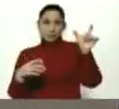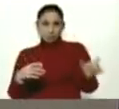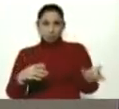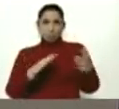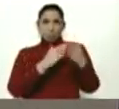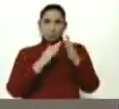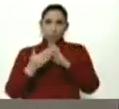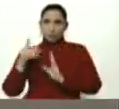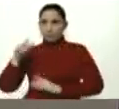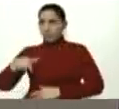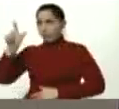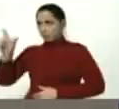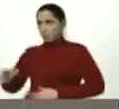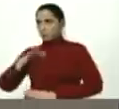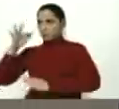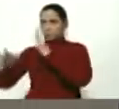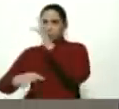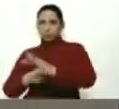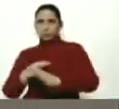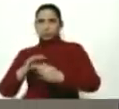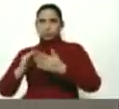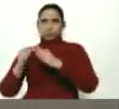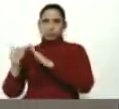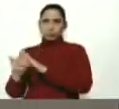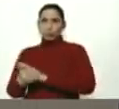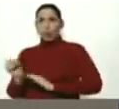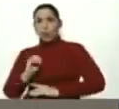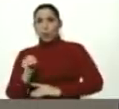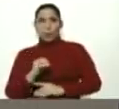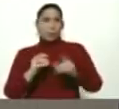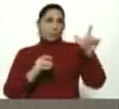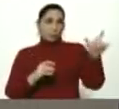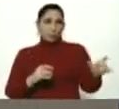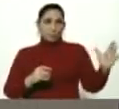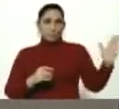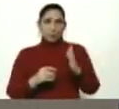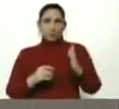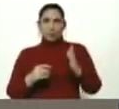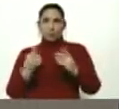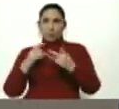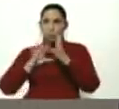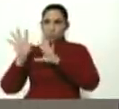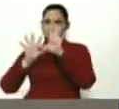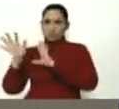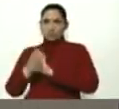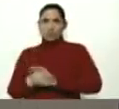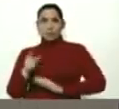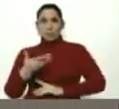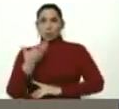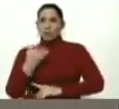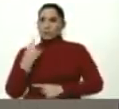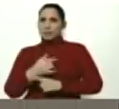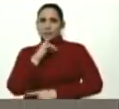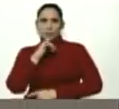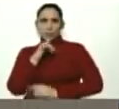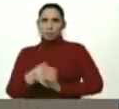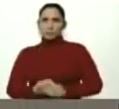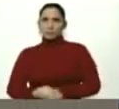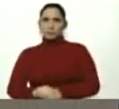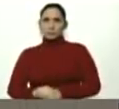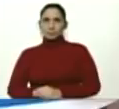estado Apure de los casos que son producto de la presencia de connacionales que entran a la frontera. Pero es muy importante resaltar de